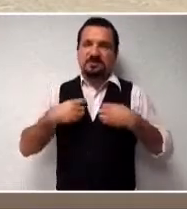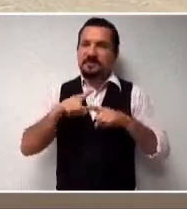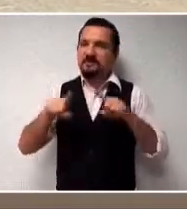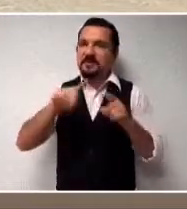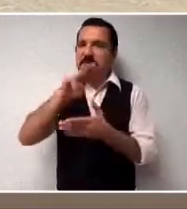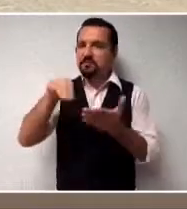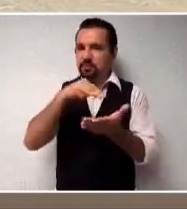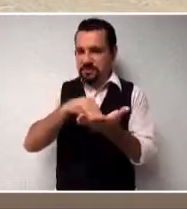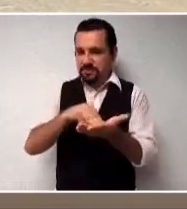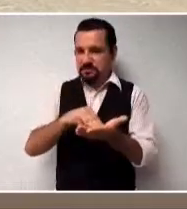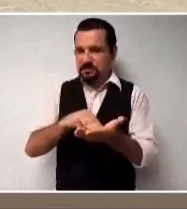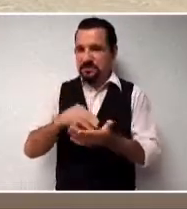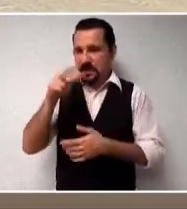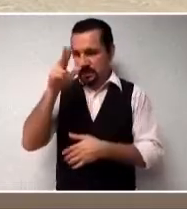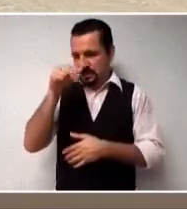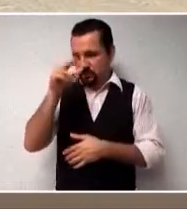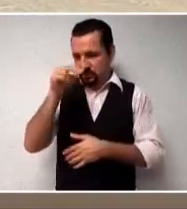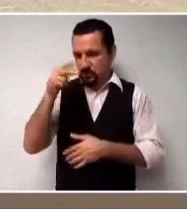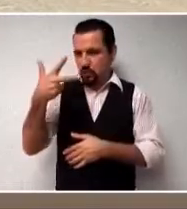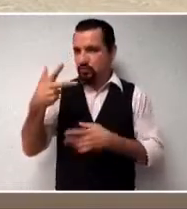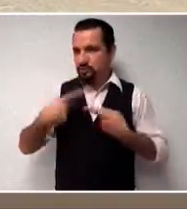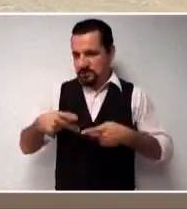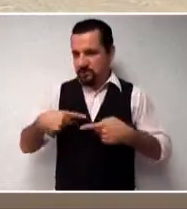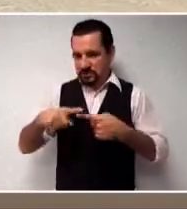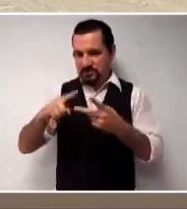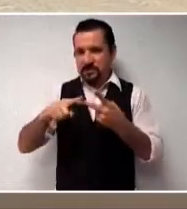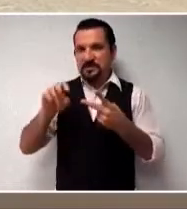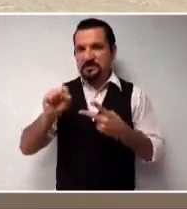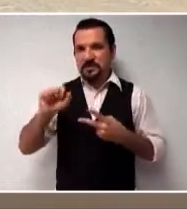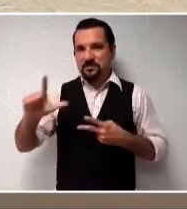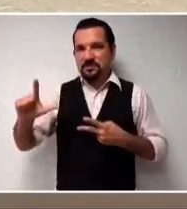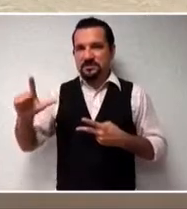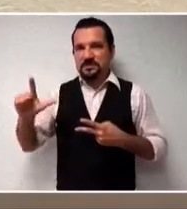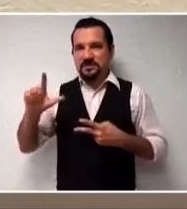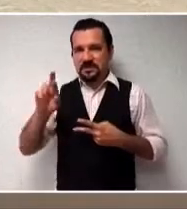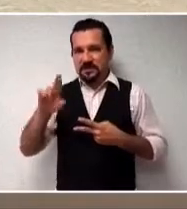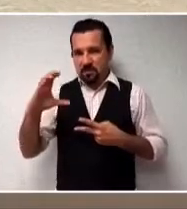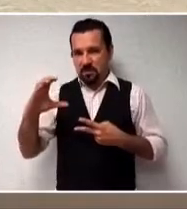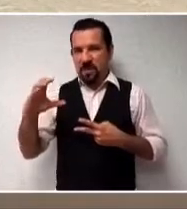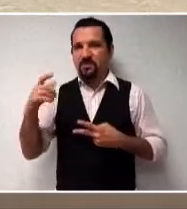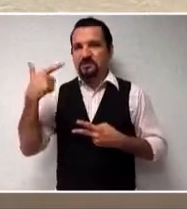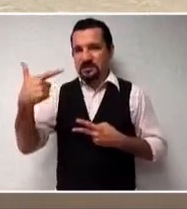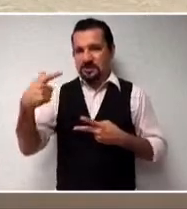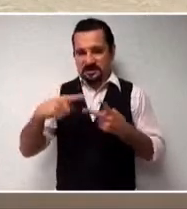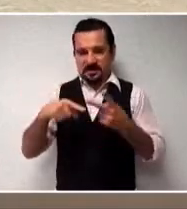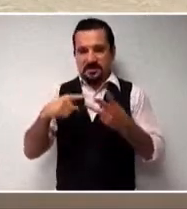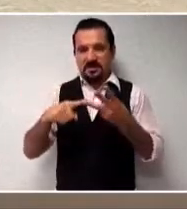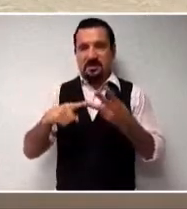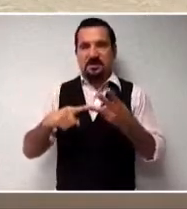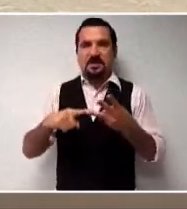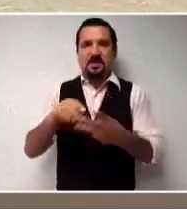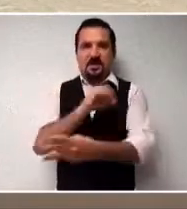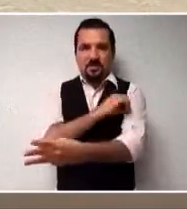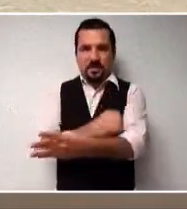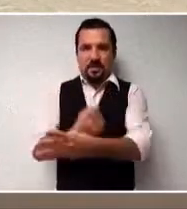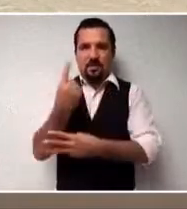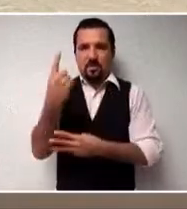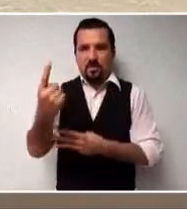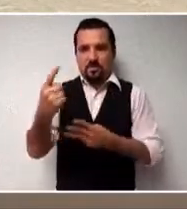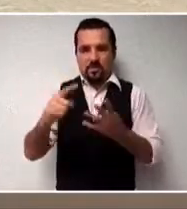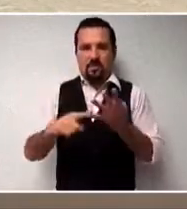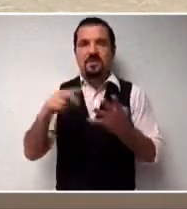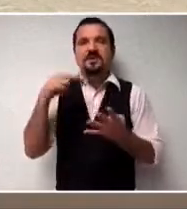los municipios de hermosillo 8 san luis río colorado 7 kgm 1 navojoa 1